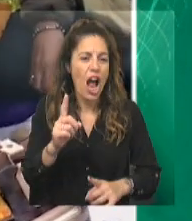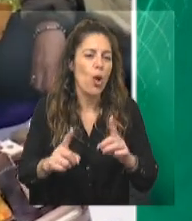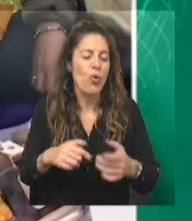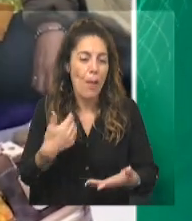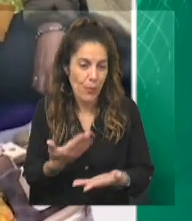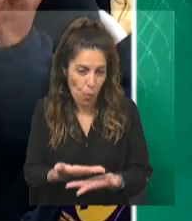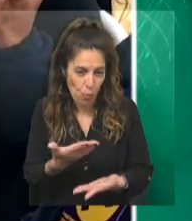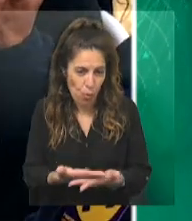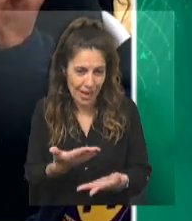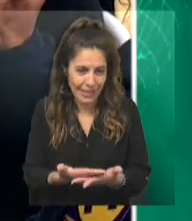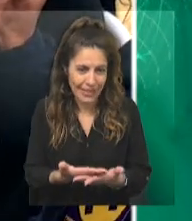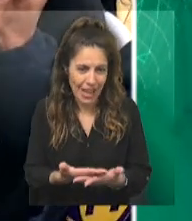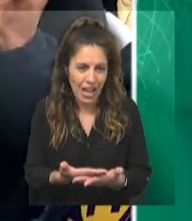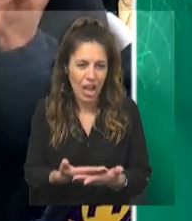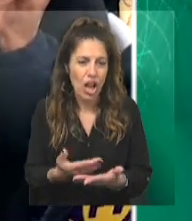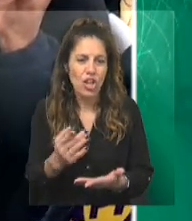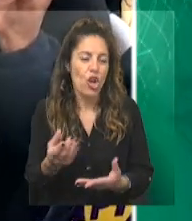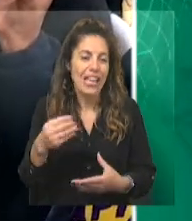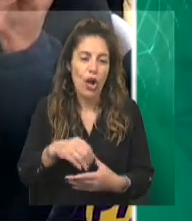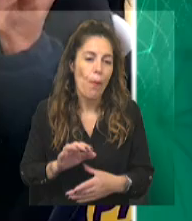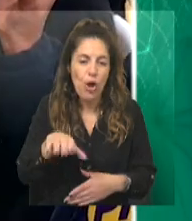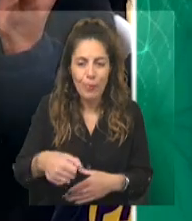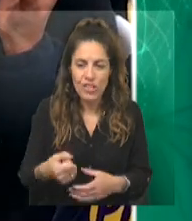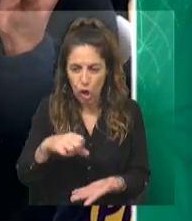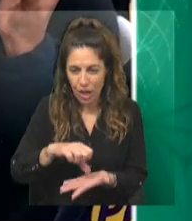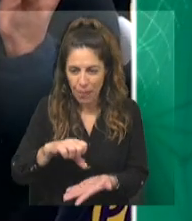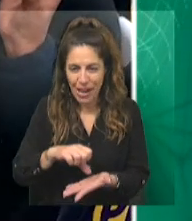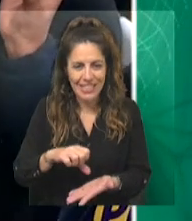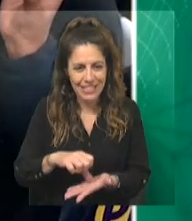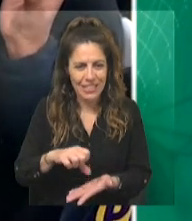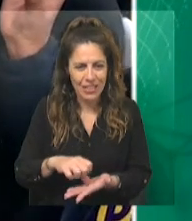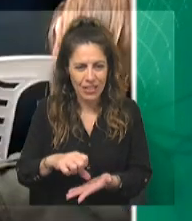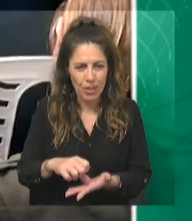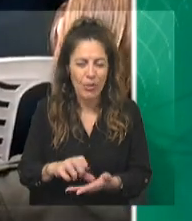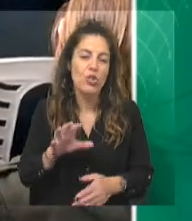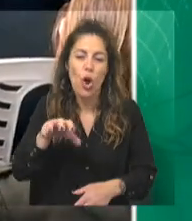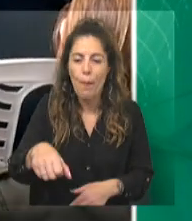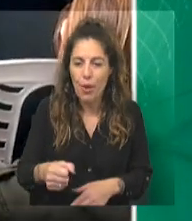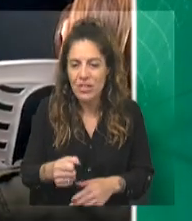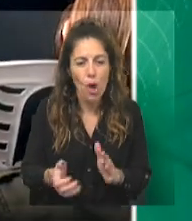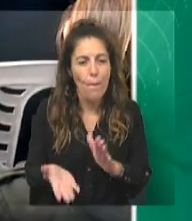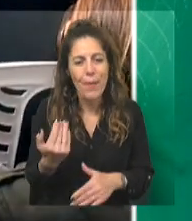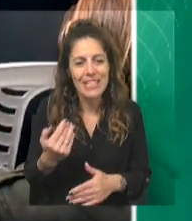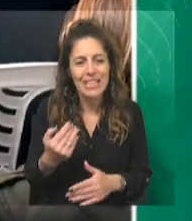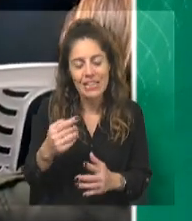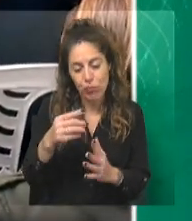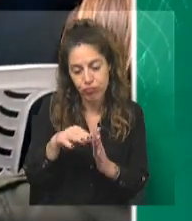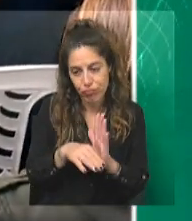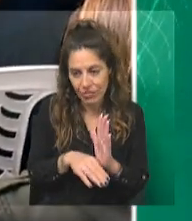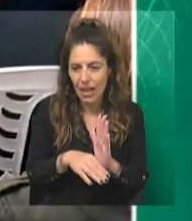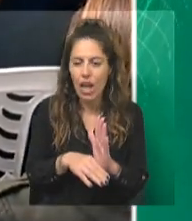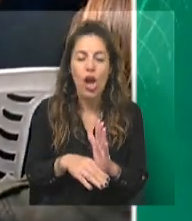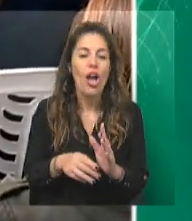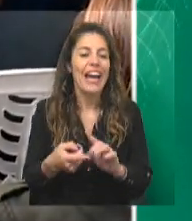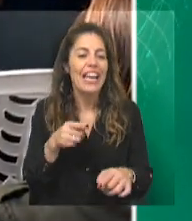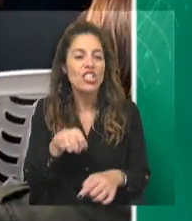propuestas Pero bueno no van el compromiso con el país porque es un un un compromiso como más de punteo y con respecto a lo que